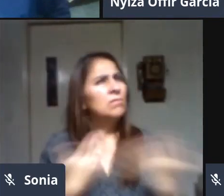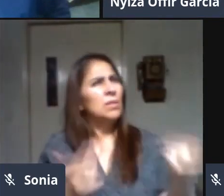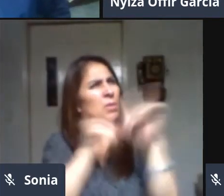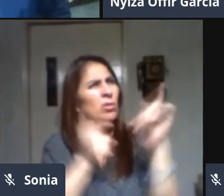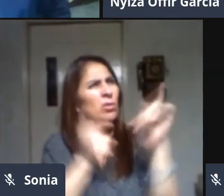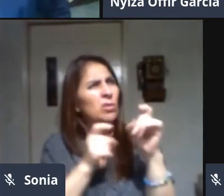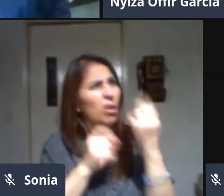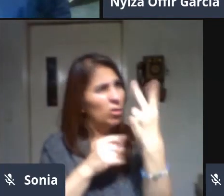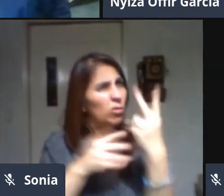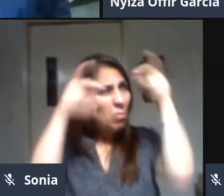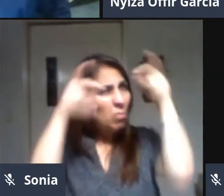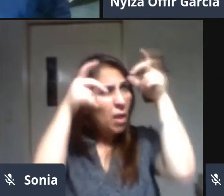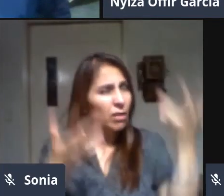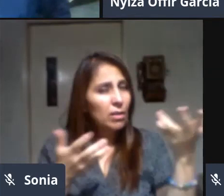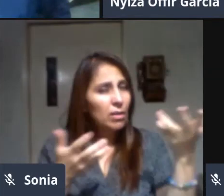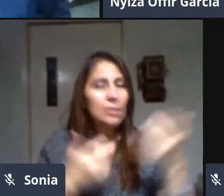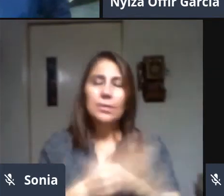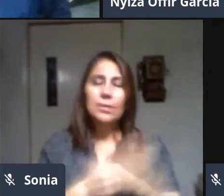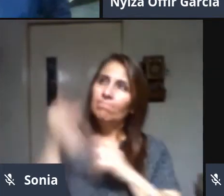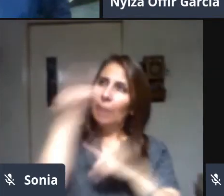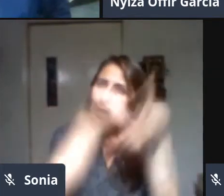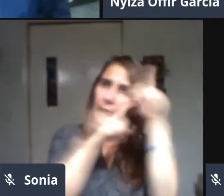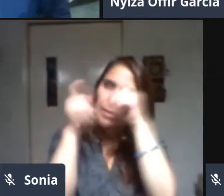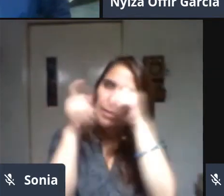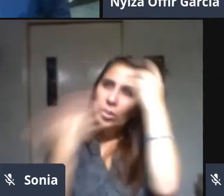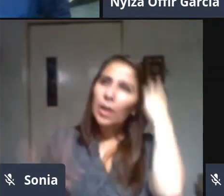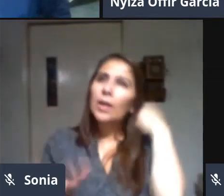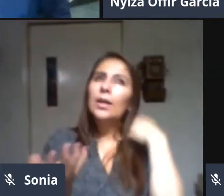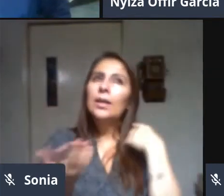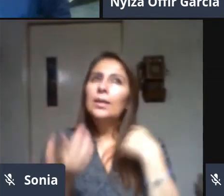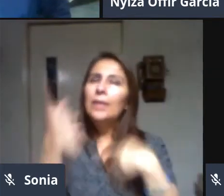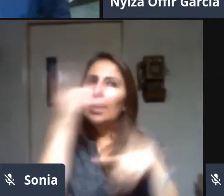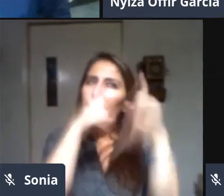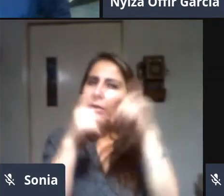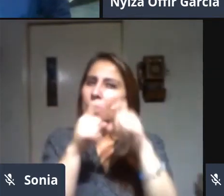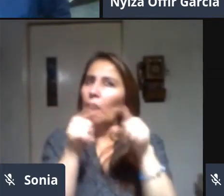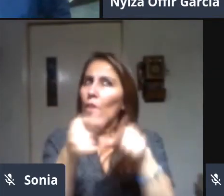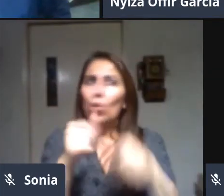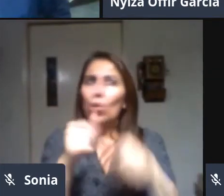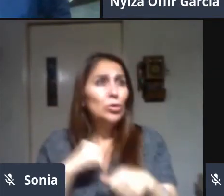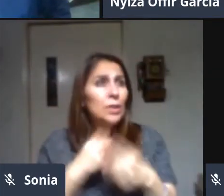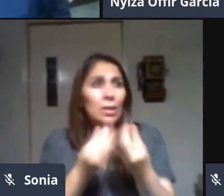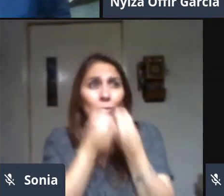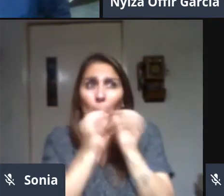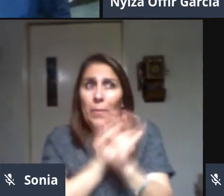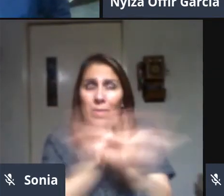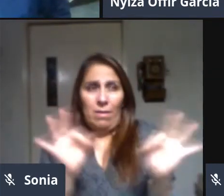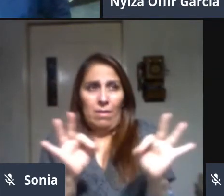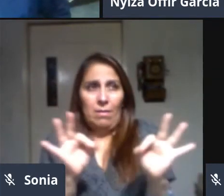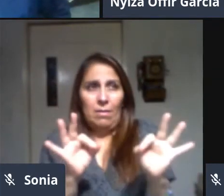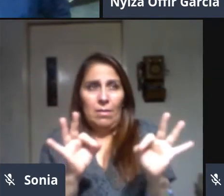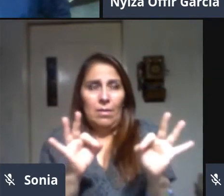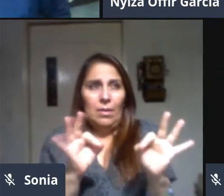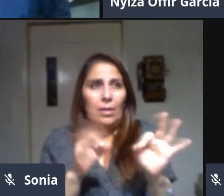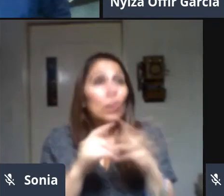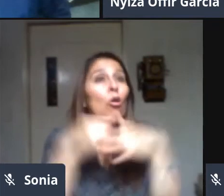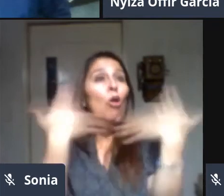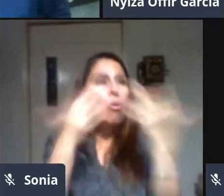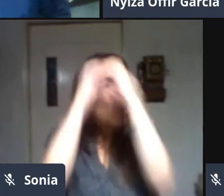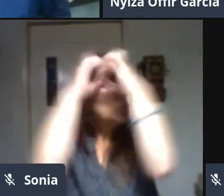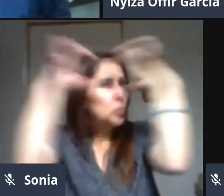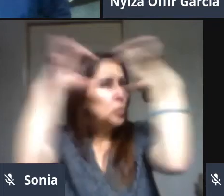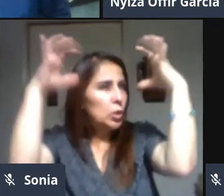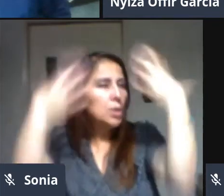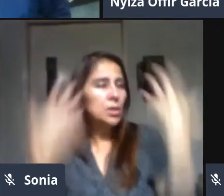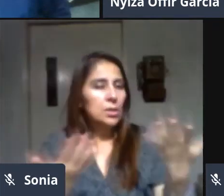entonces esa reflexión de osea ni siquiera tienen alimento cuando tú no tienes alimento ni siquiera puedes soñar sí por eso